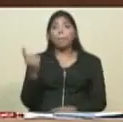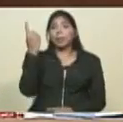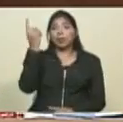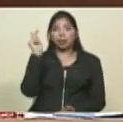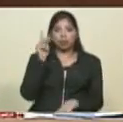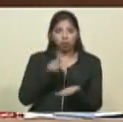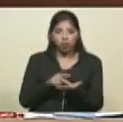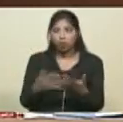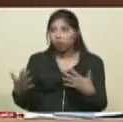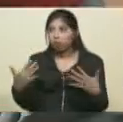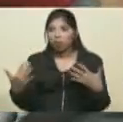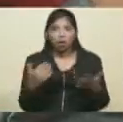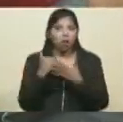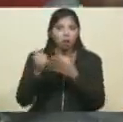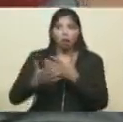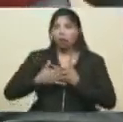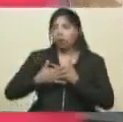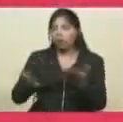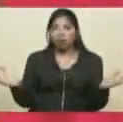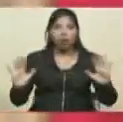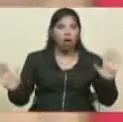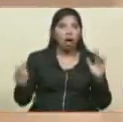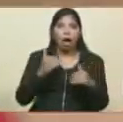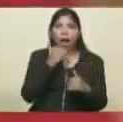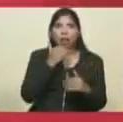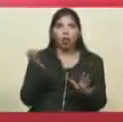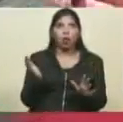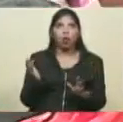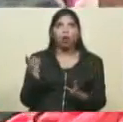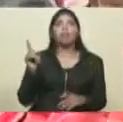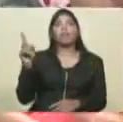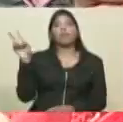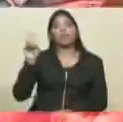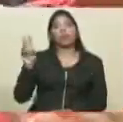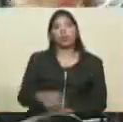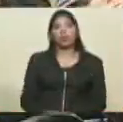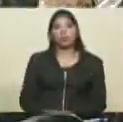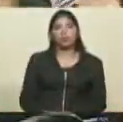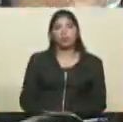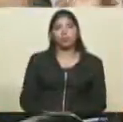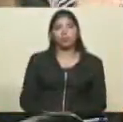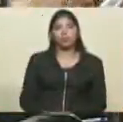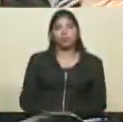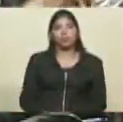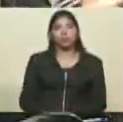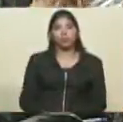que llegó a estos países a atender nuestra solidaridad.